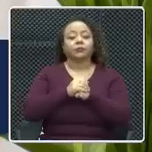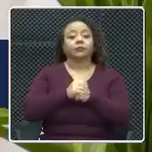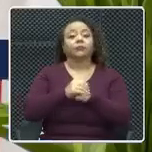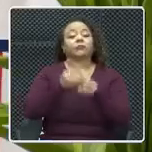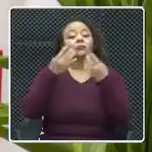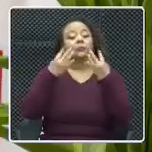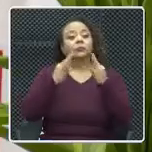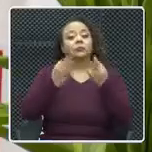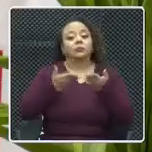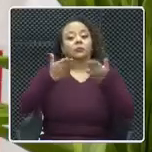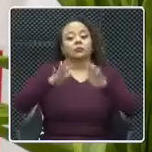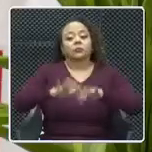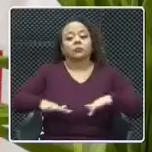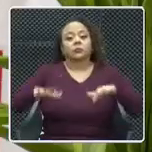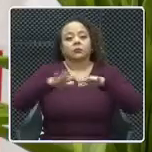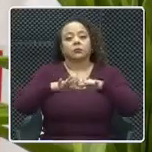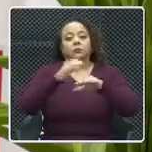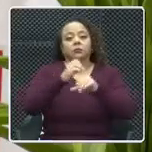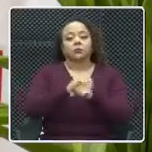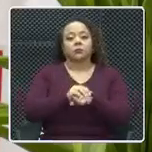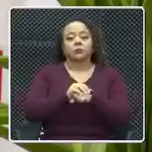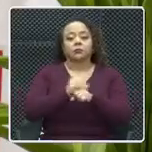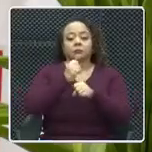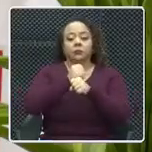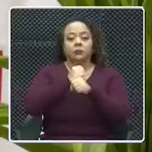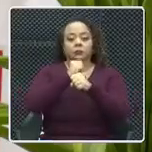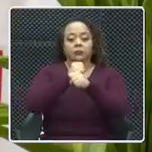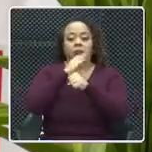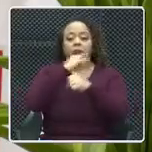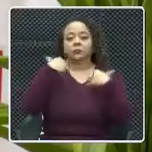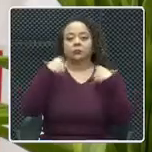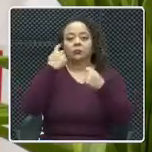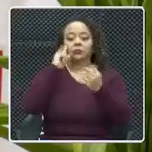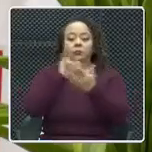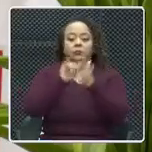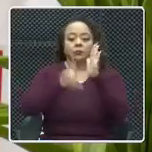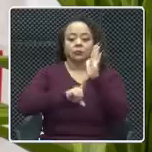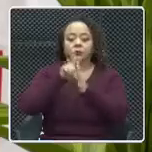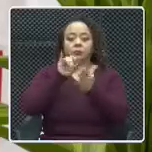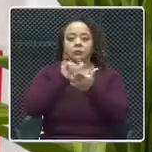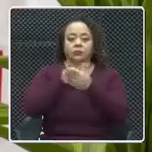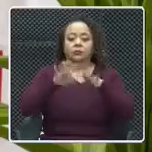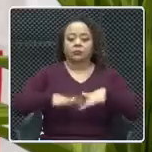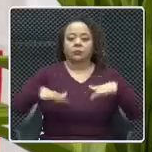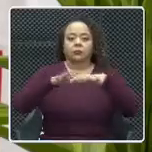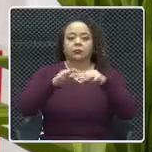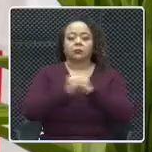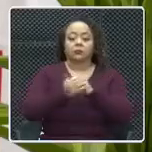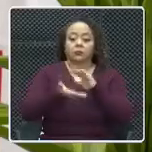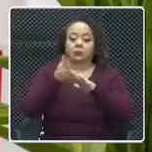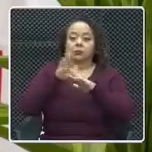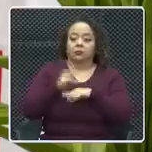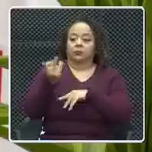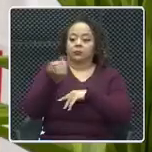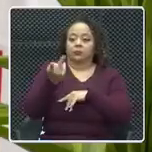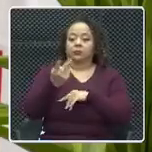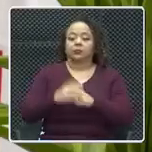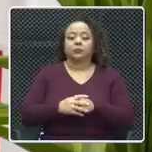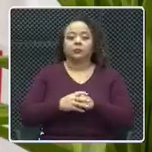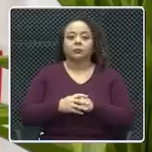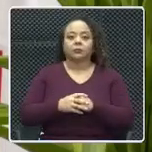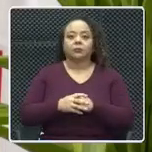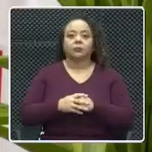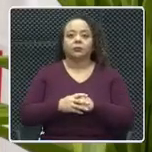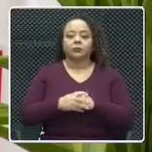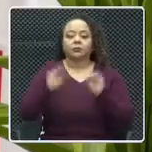generar entornos de trabajo seguros y saludables. Y por eso desarrollamos este espacio donde un grupo de expertas, como ustedes pueden ver, nos